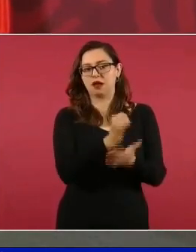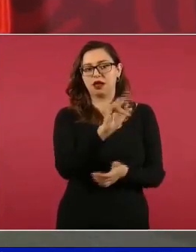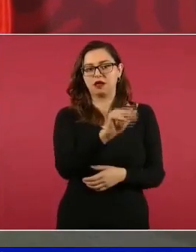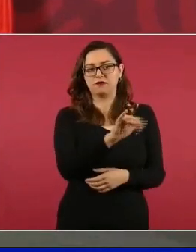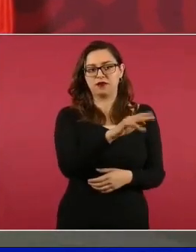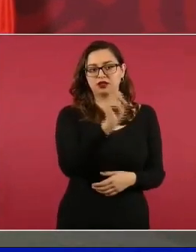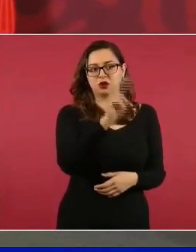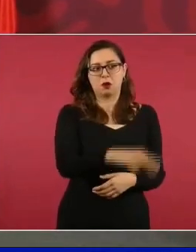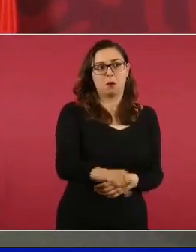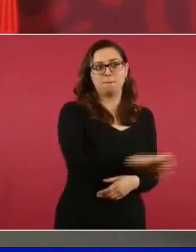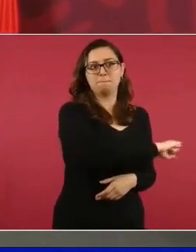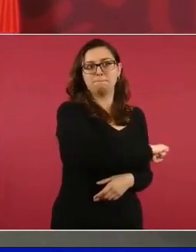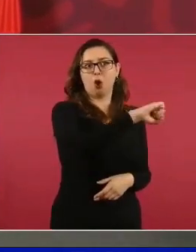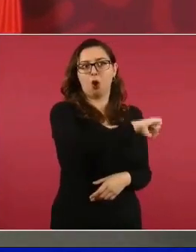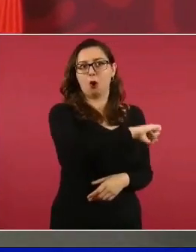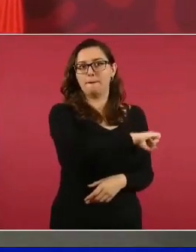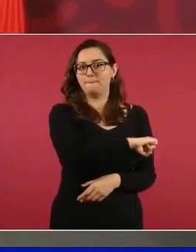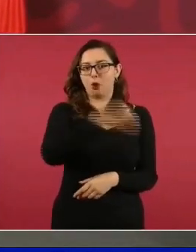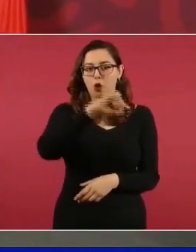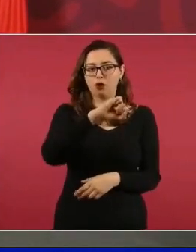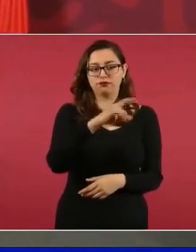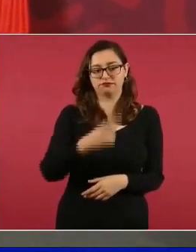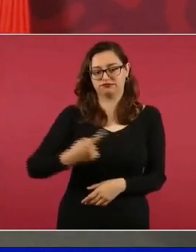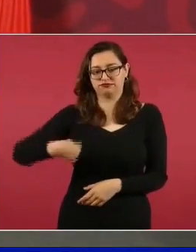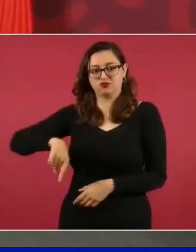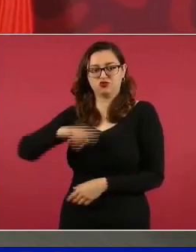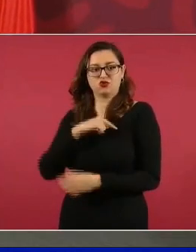que nosotros.